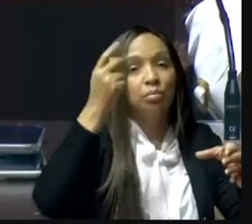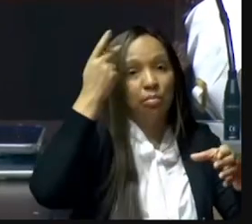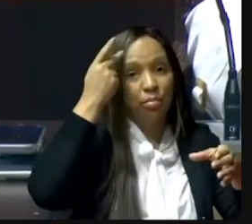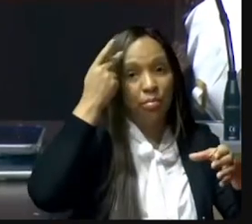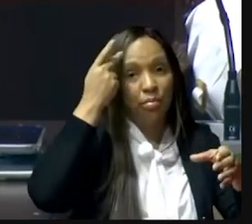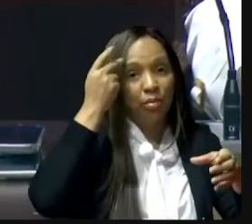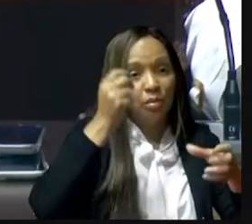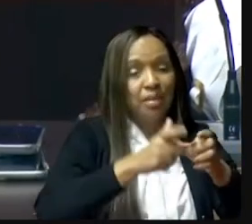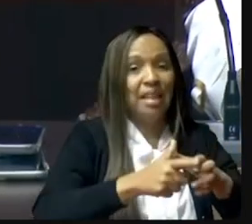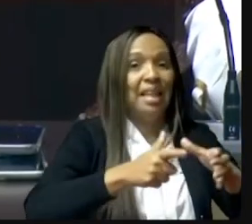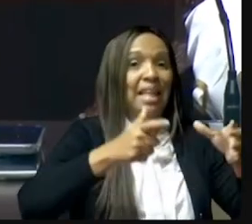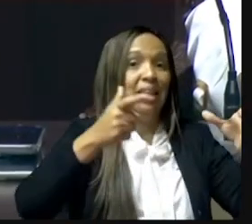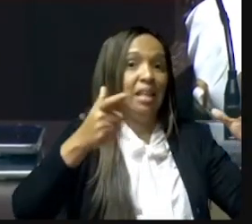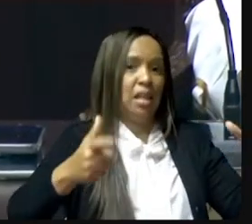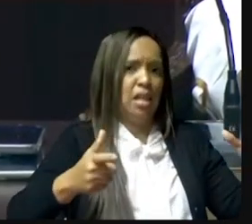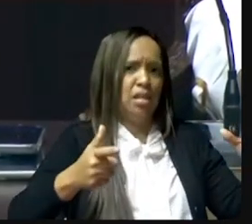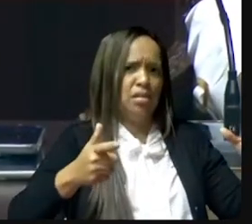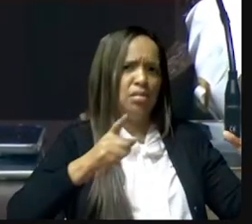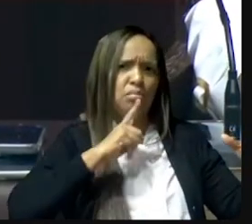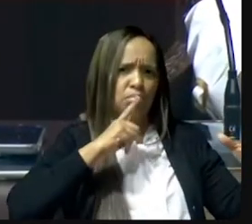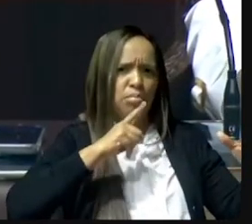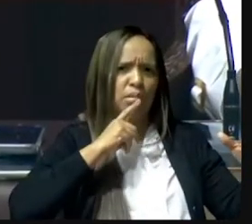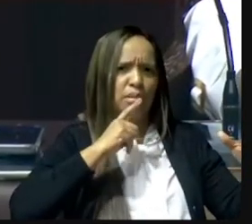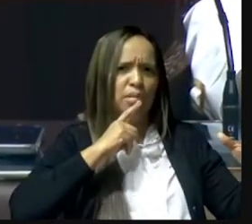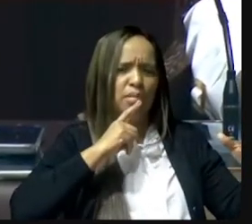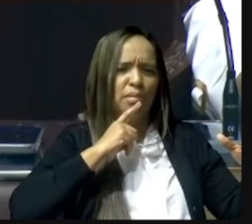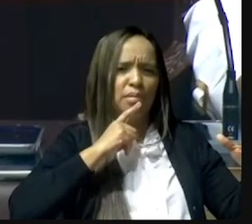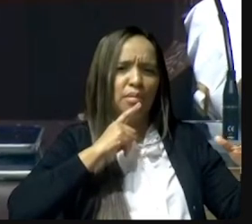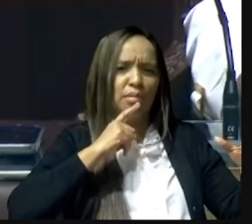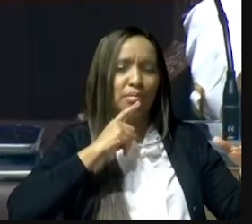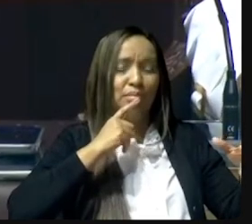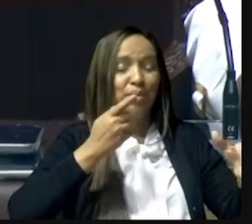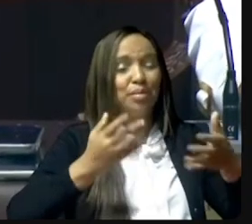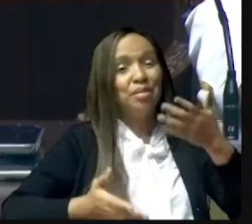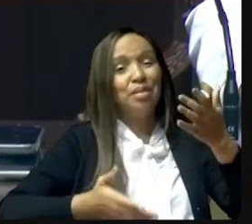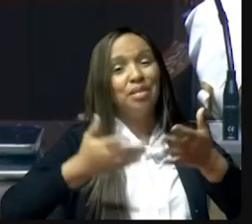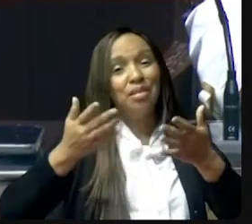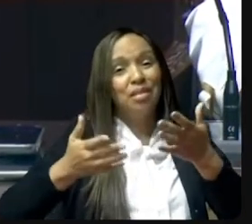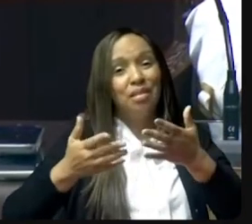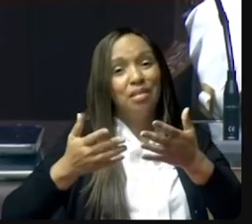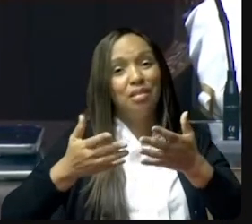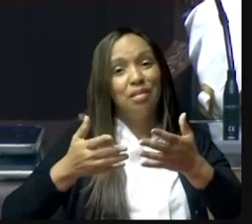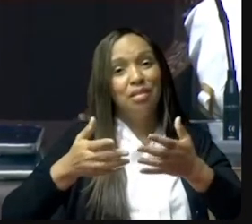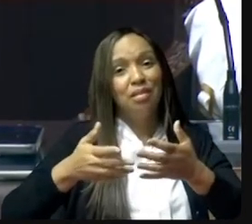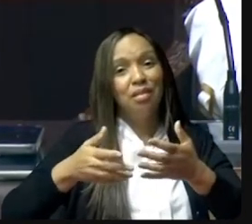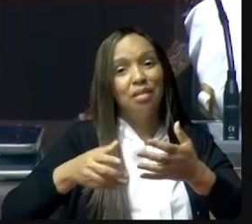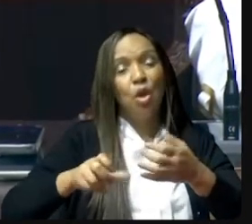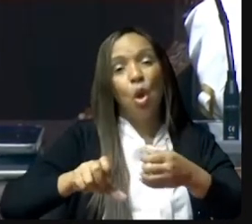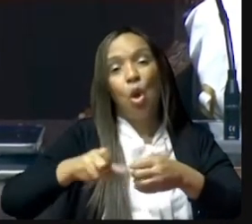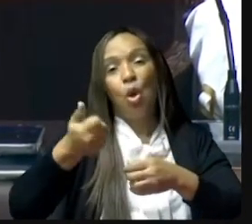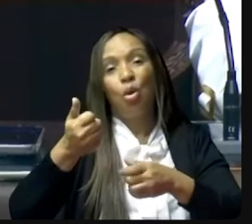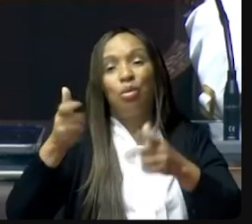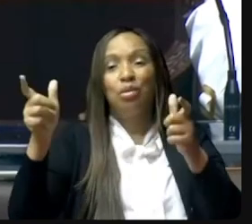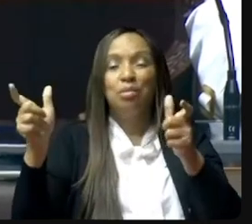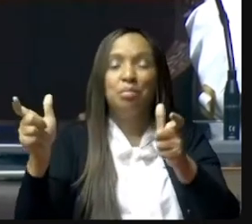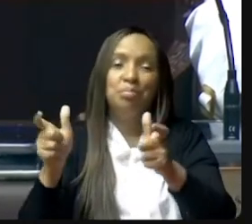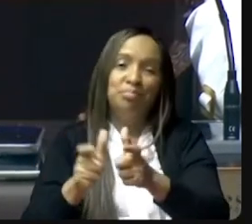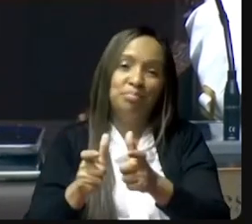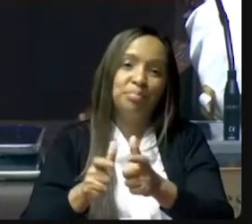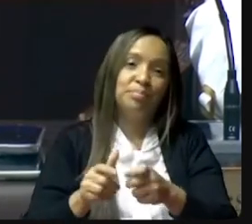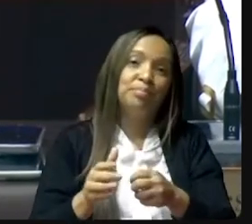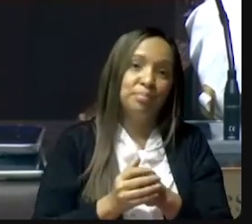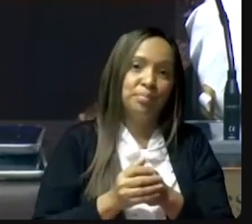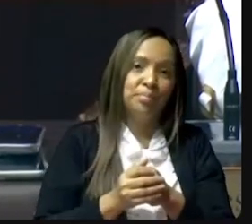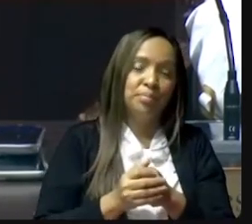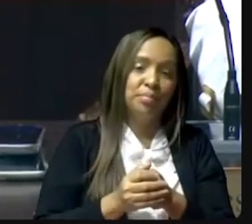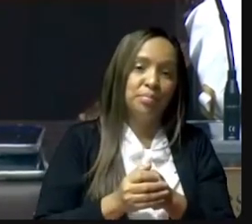es pequeño cedeño lo dijo ahorita en una oportunidad éramos 73 de cuá cedeño